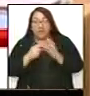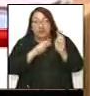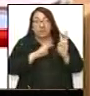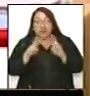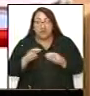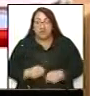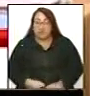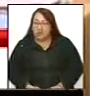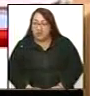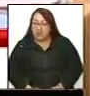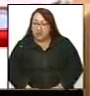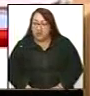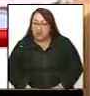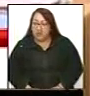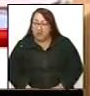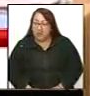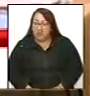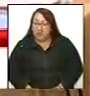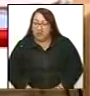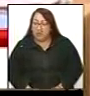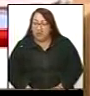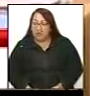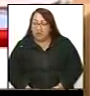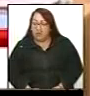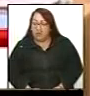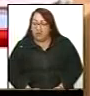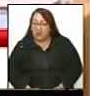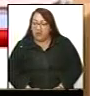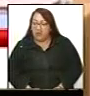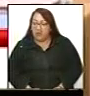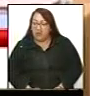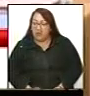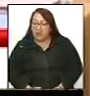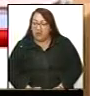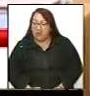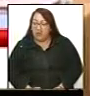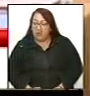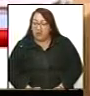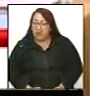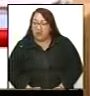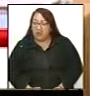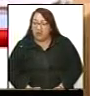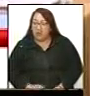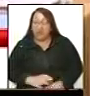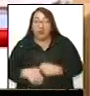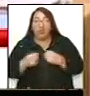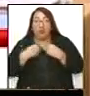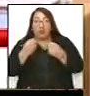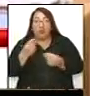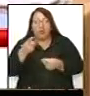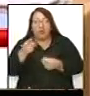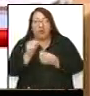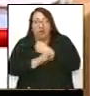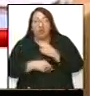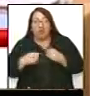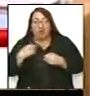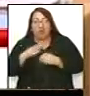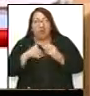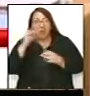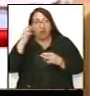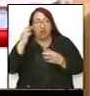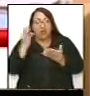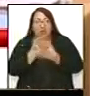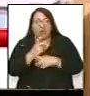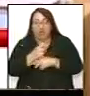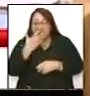mirar con mayor trascendencia las oportunidades que el país le da para dirigir la política educativa.